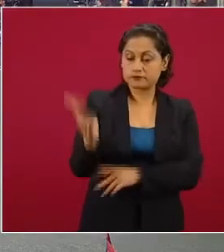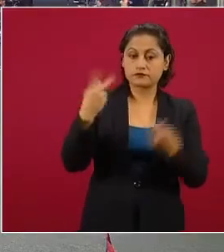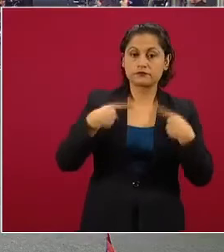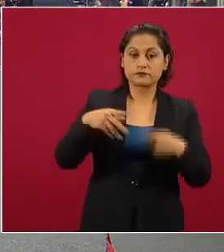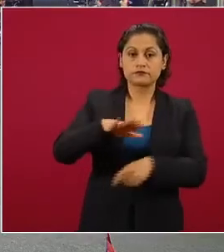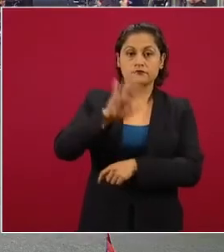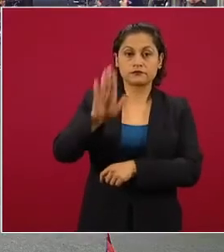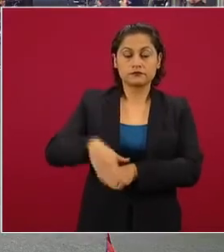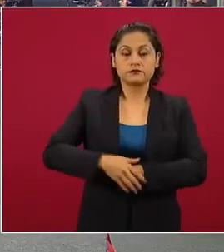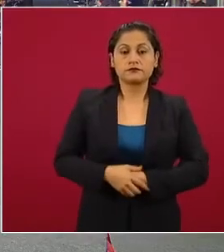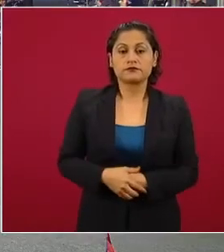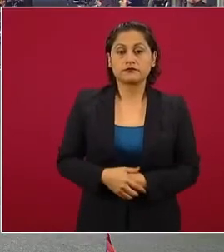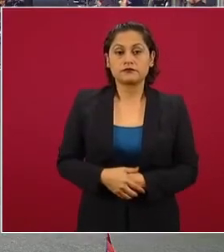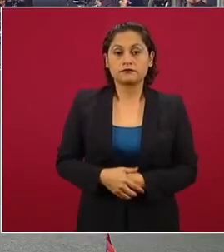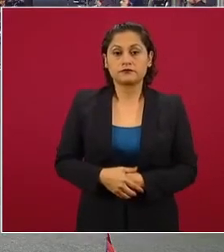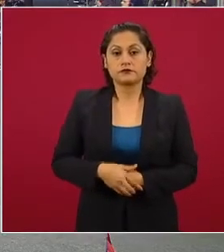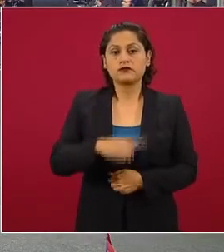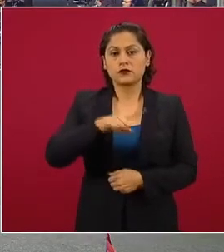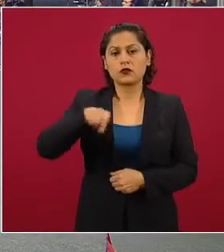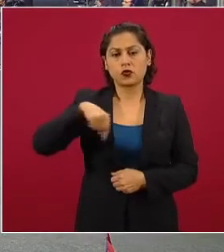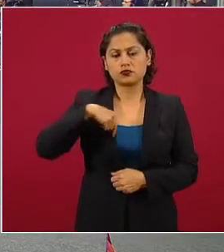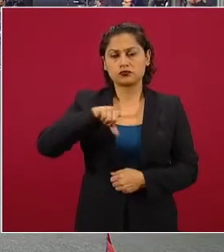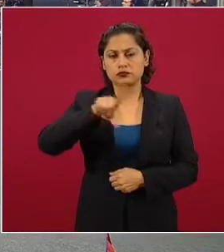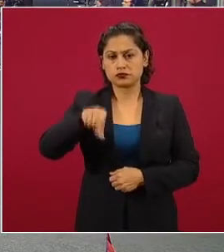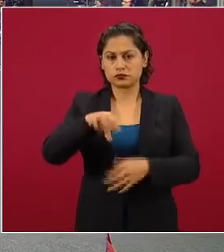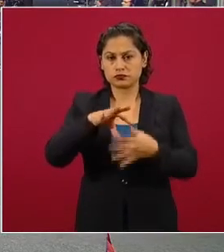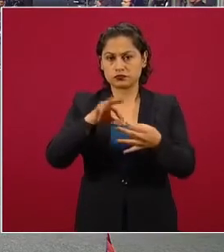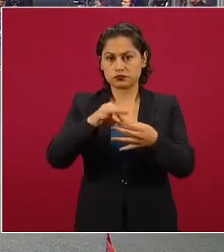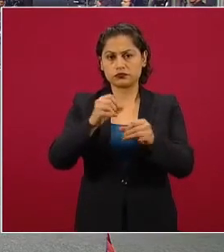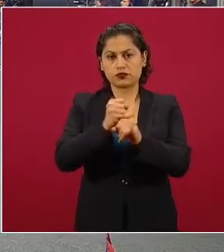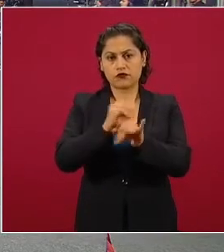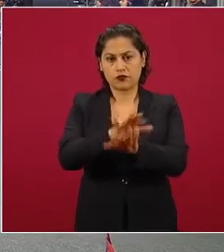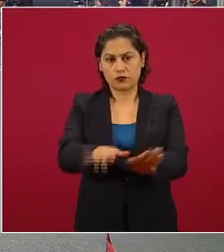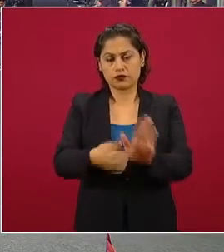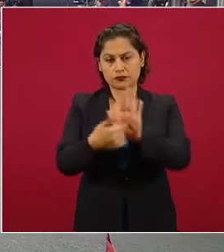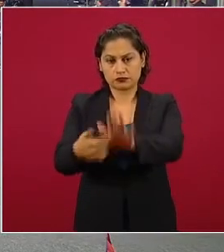Lo vamos a dar a conocer en su momento.